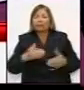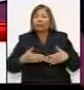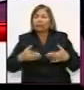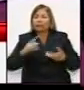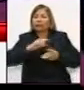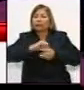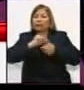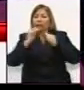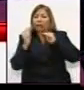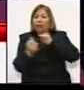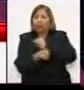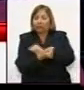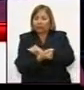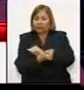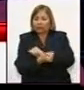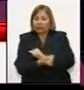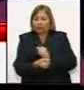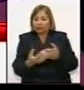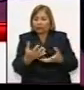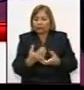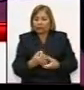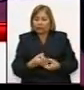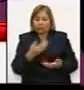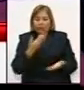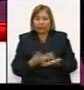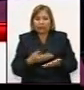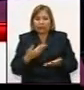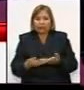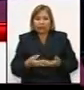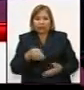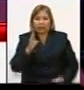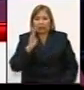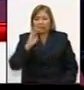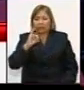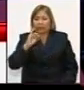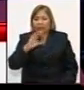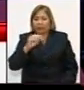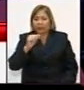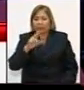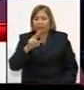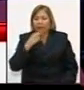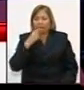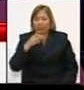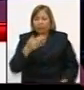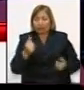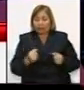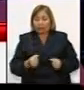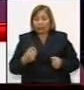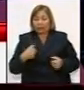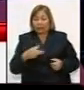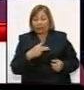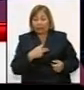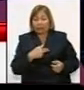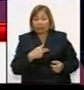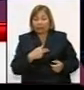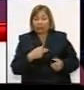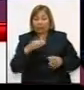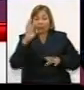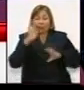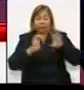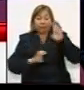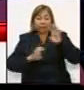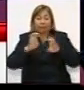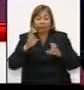revertir esa manera de percibir esta propuesta de la bicameralidad. Porque yo sí creo que si vamos a un esquema de